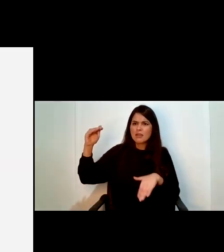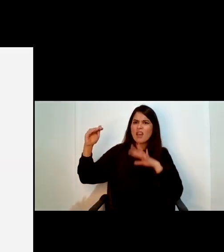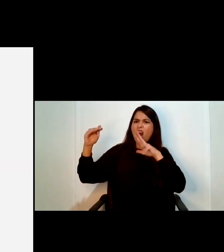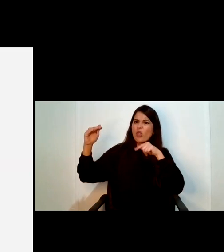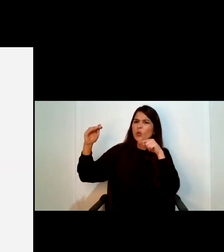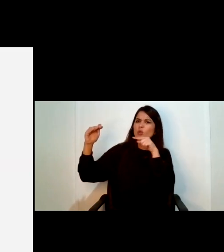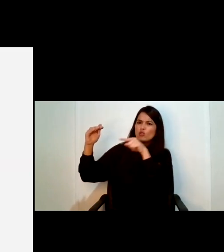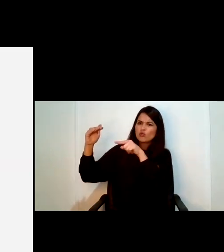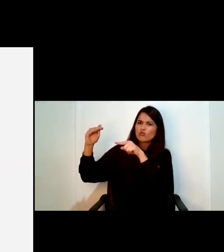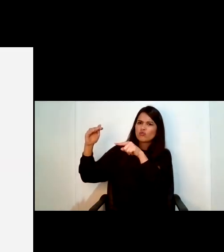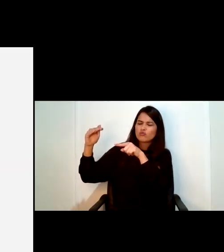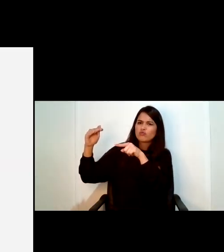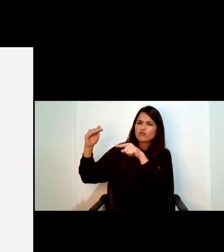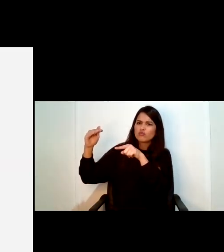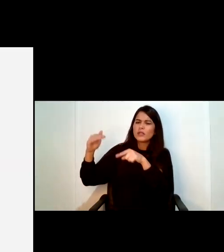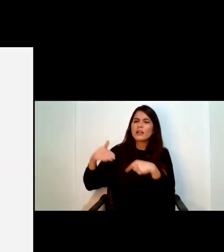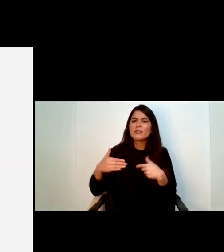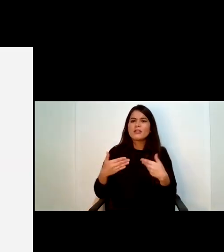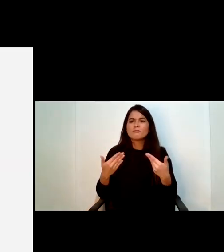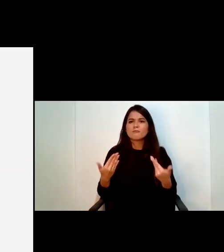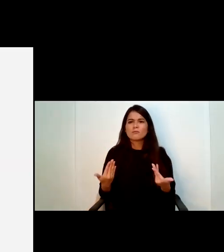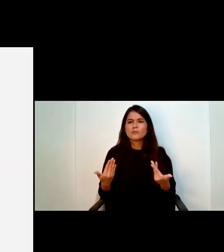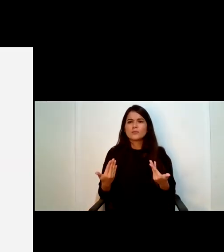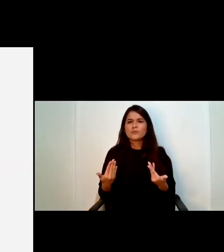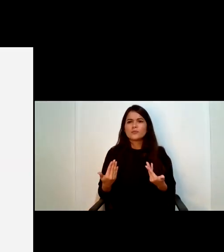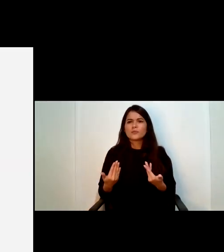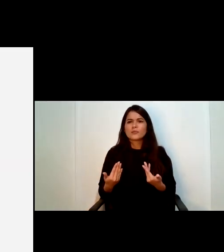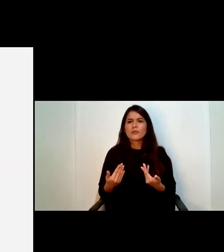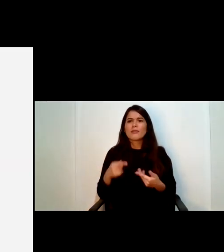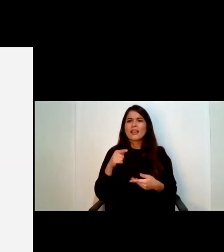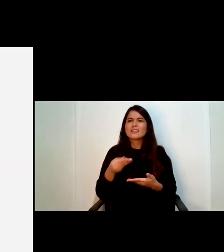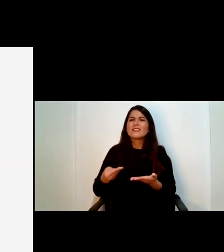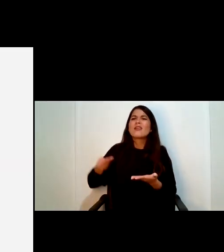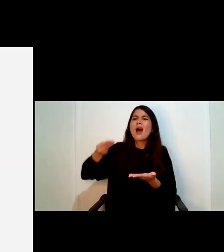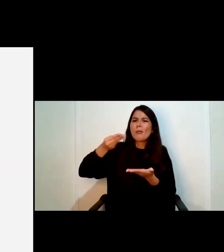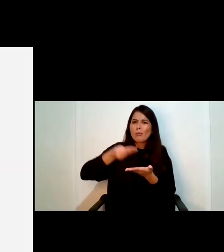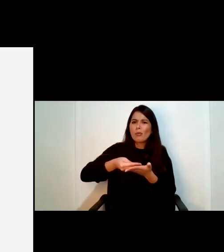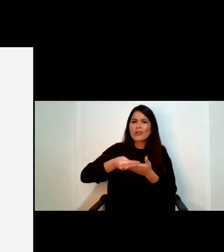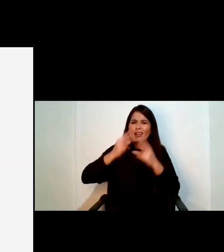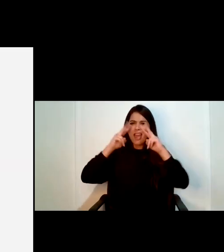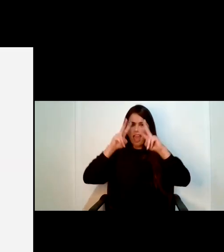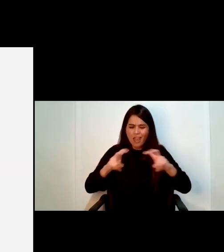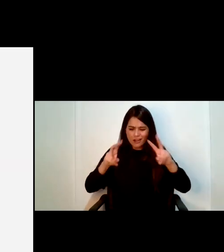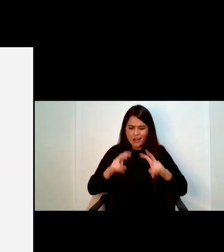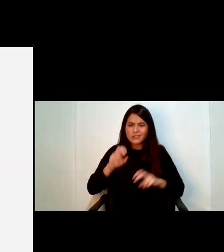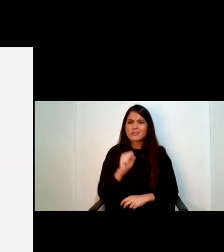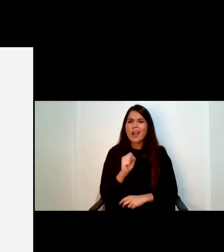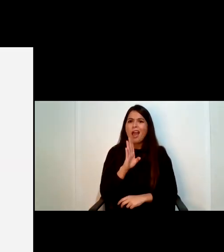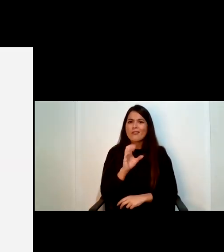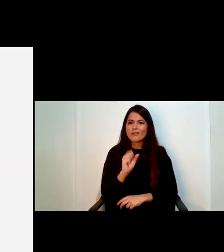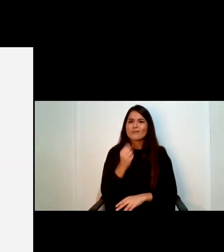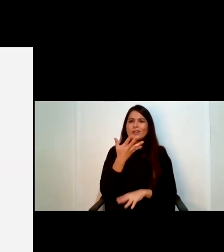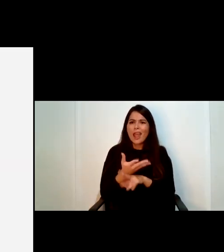adulto. Entonces, ese es el aporte que entrega el análisis conductual de que hay una historia